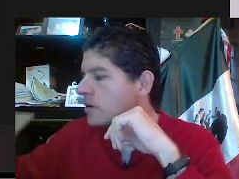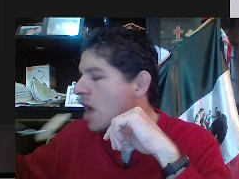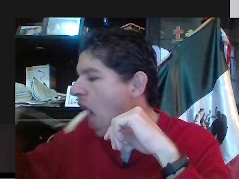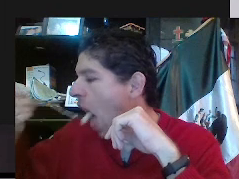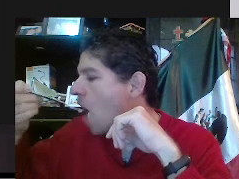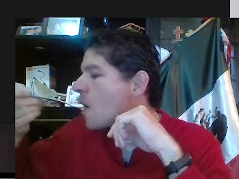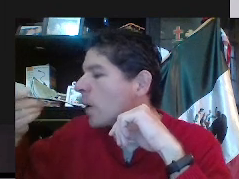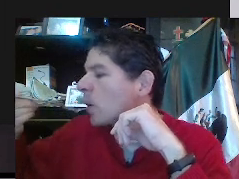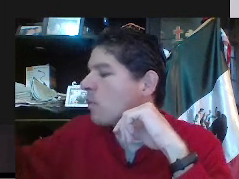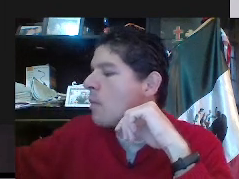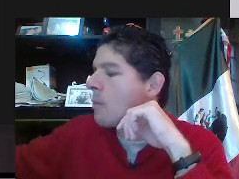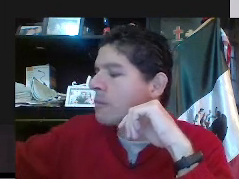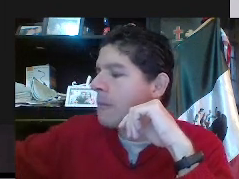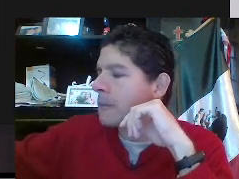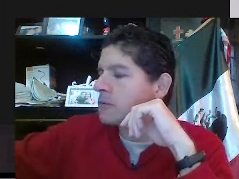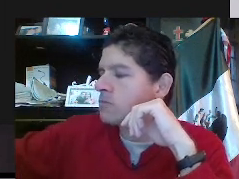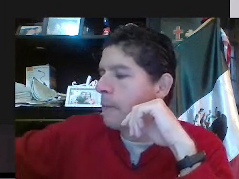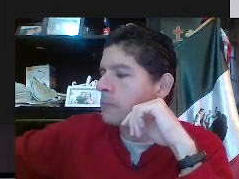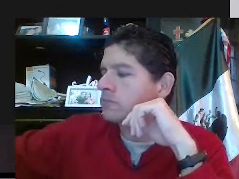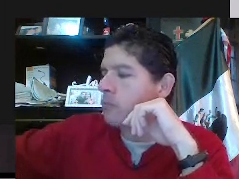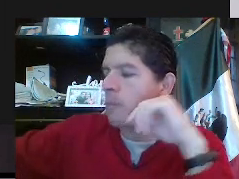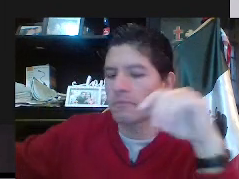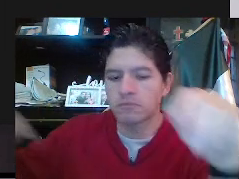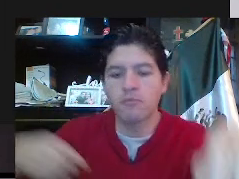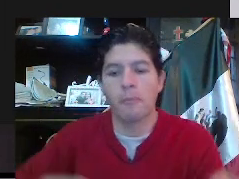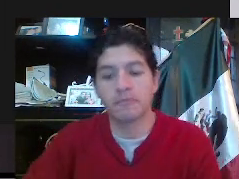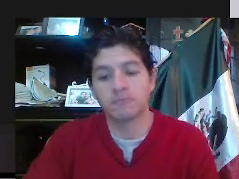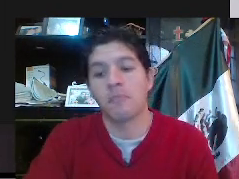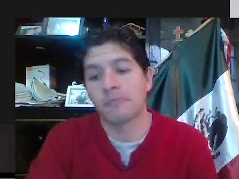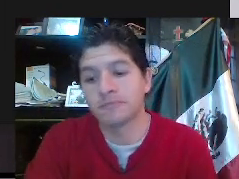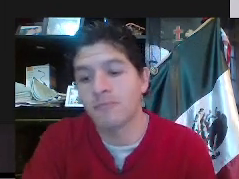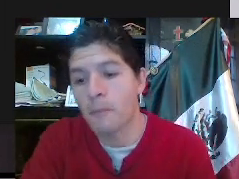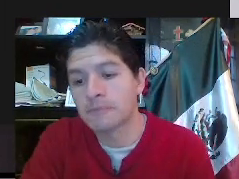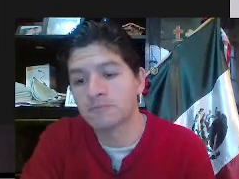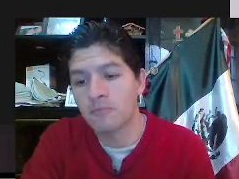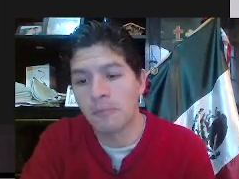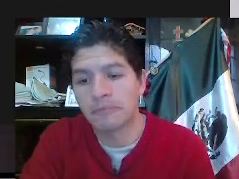donde están los ahorros de todos nosotros. Muchas gracias. Muchas gracias.